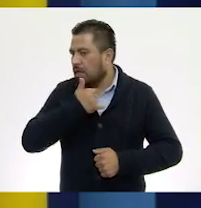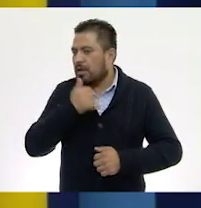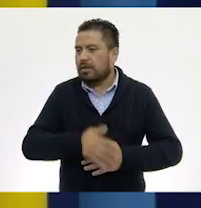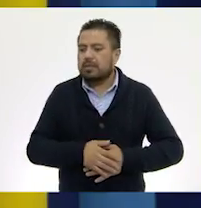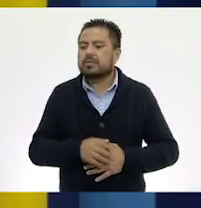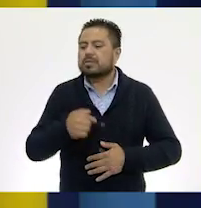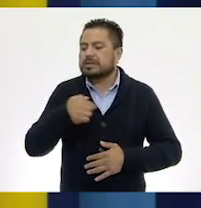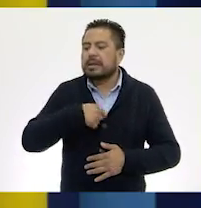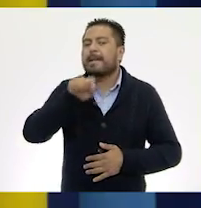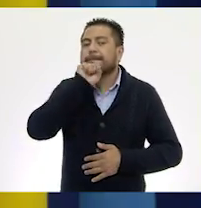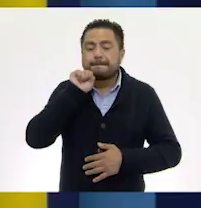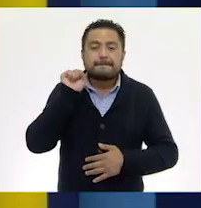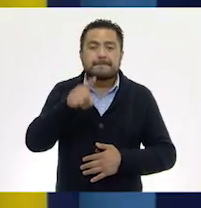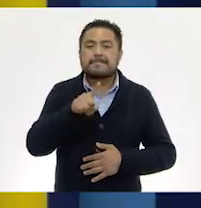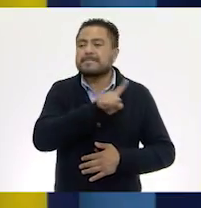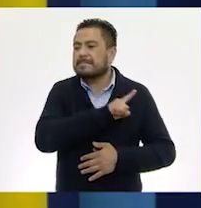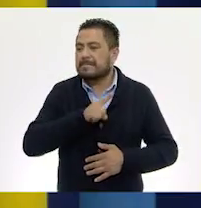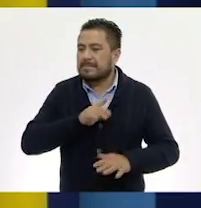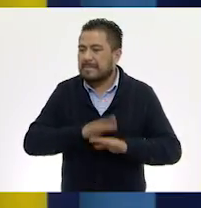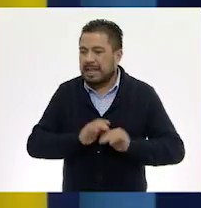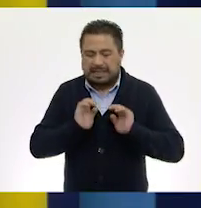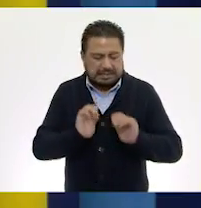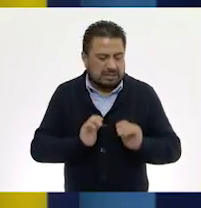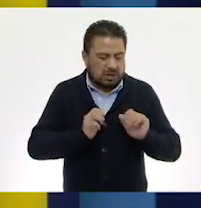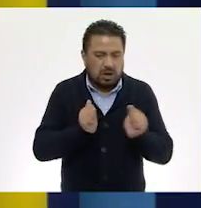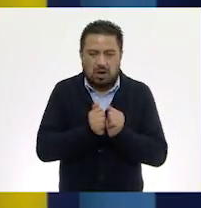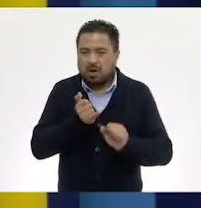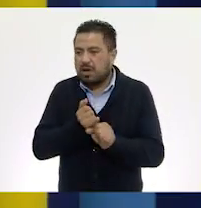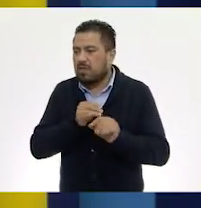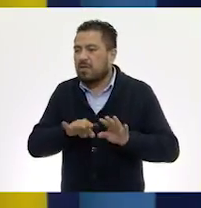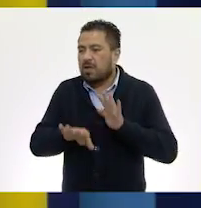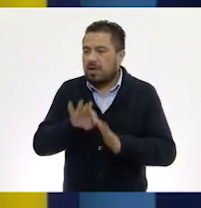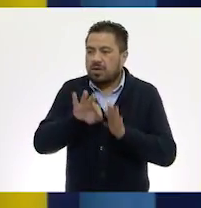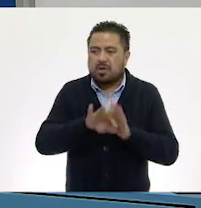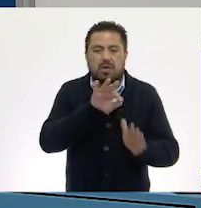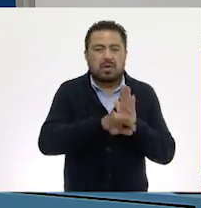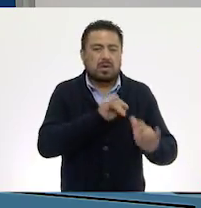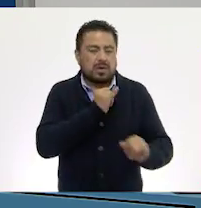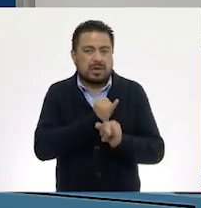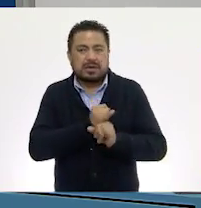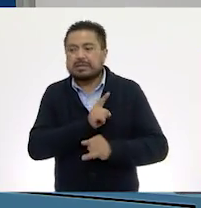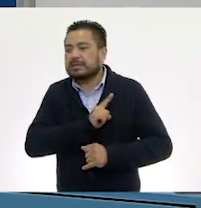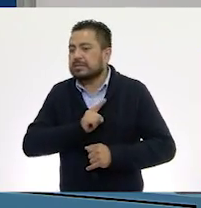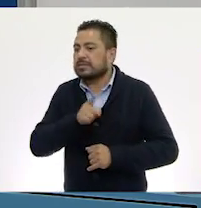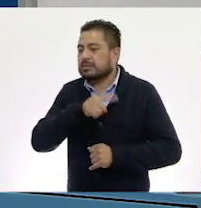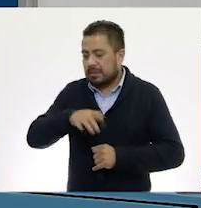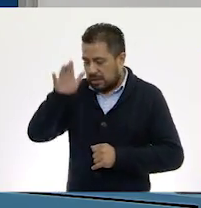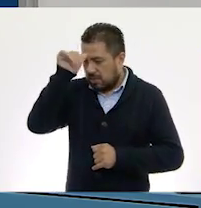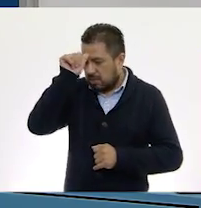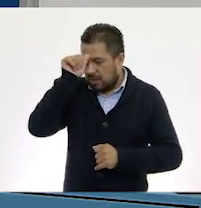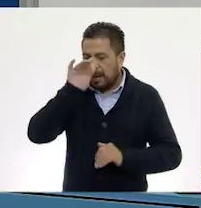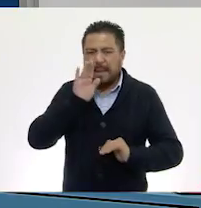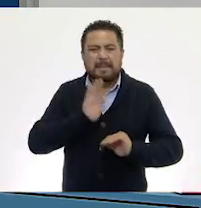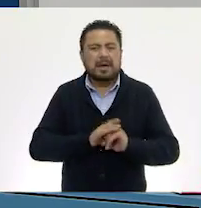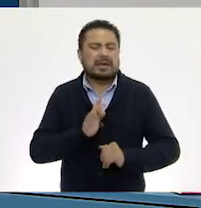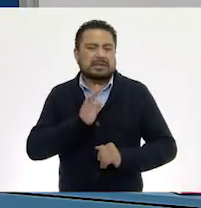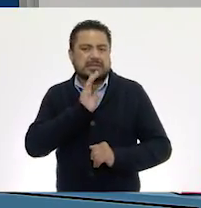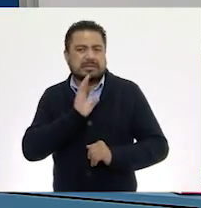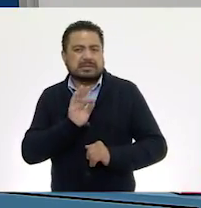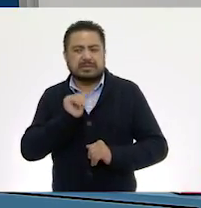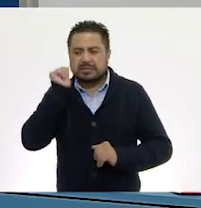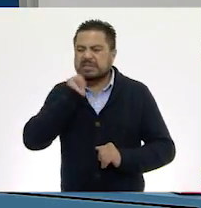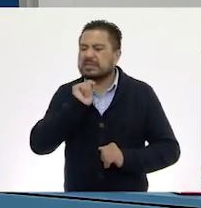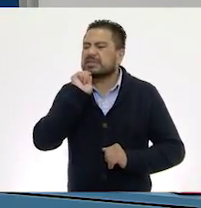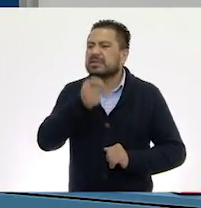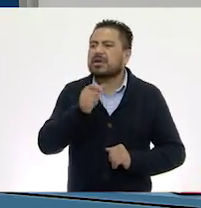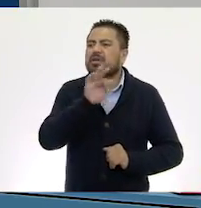Yo también. Hay que ser muy cuidadosos con la información que localizamos. Y recuerden, lo más sencillo siempre